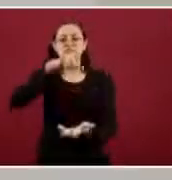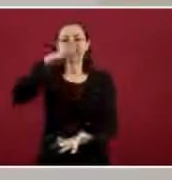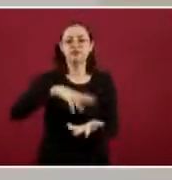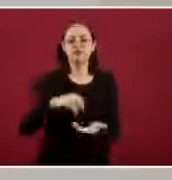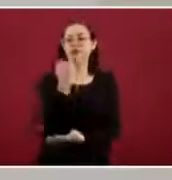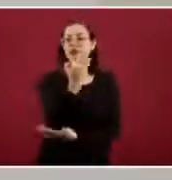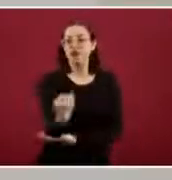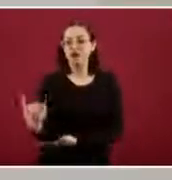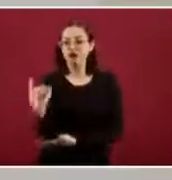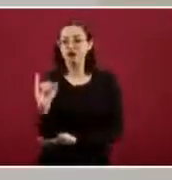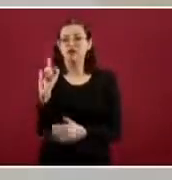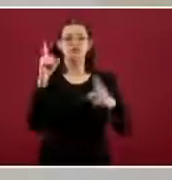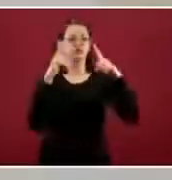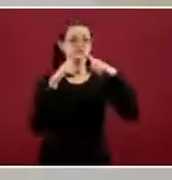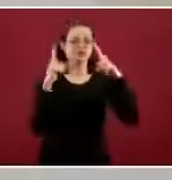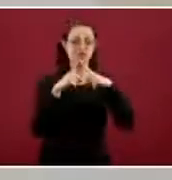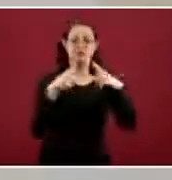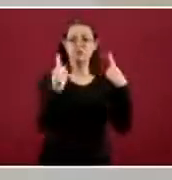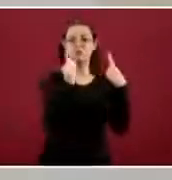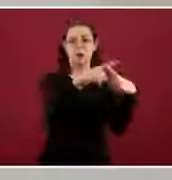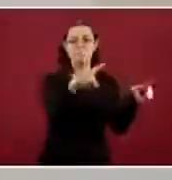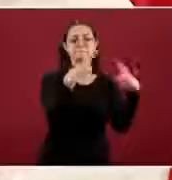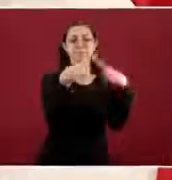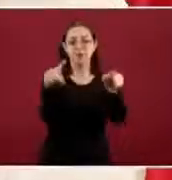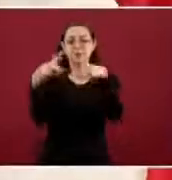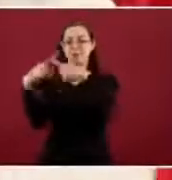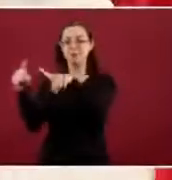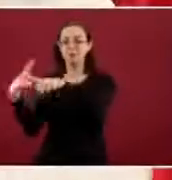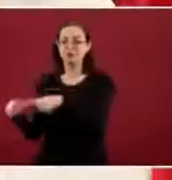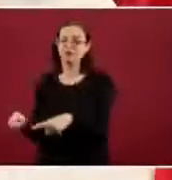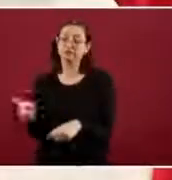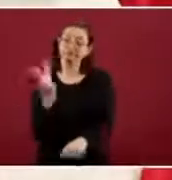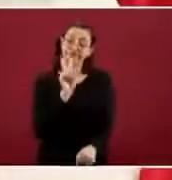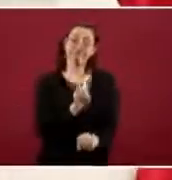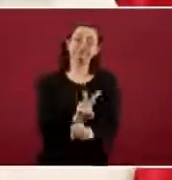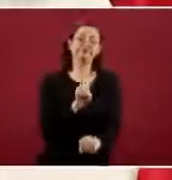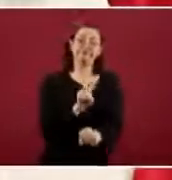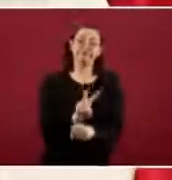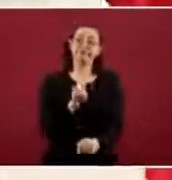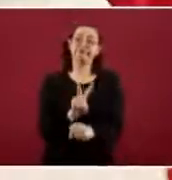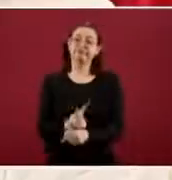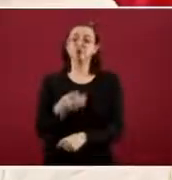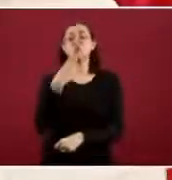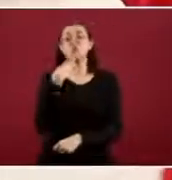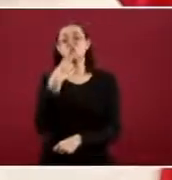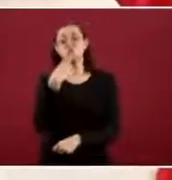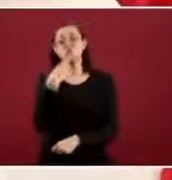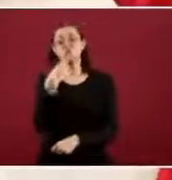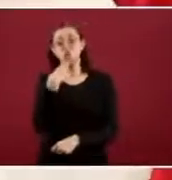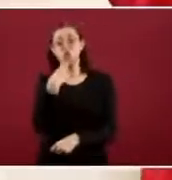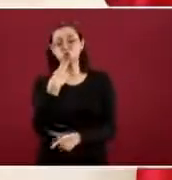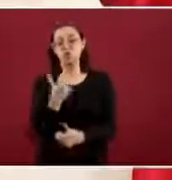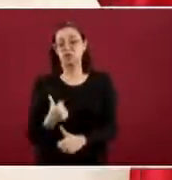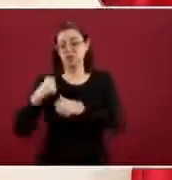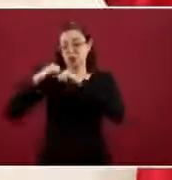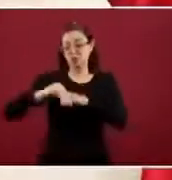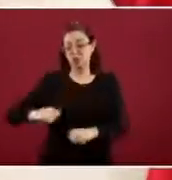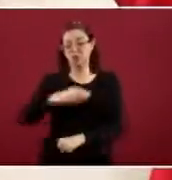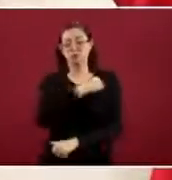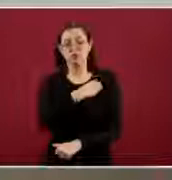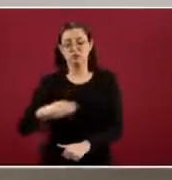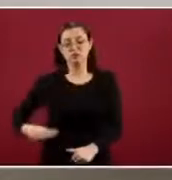jardines, iglesias, etcétera, están regulados en términos de su uso por la autoridad